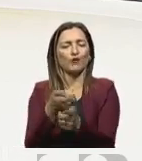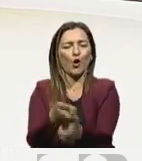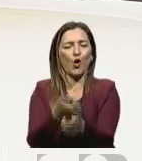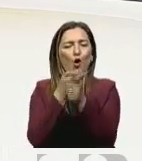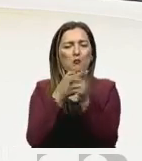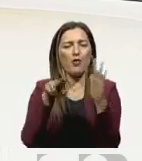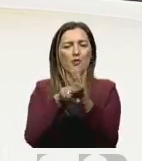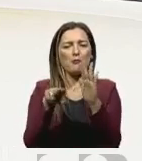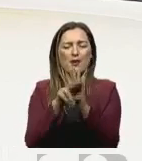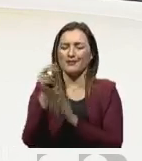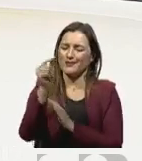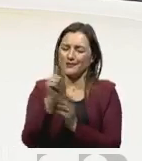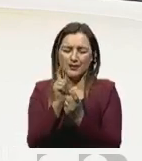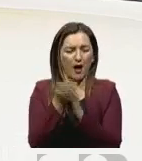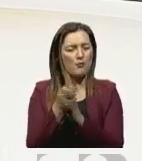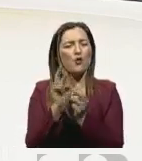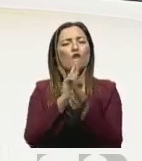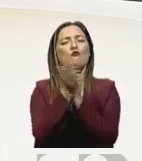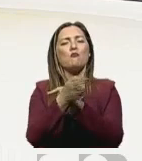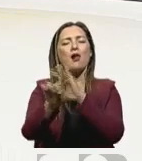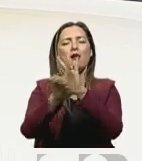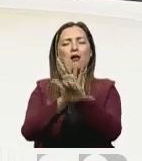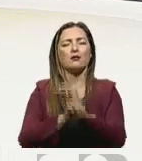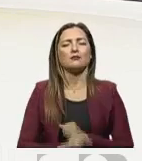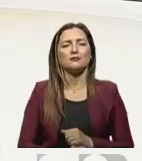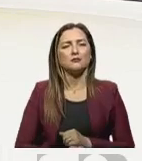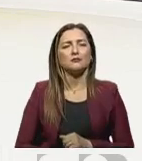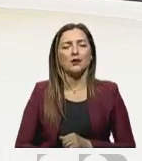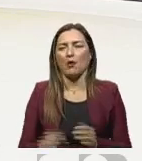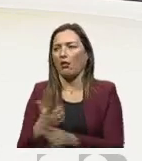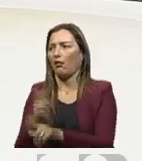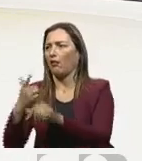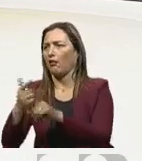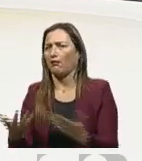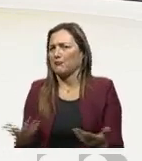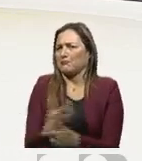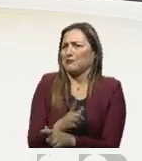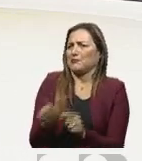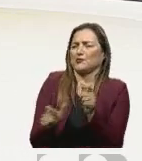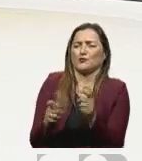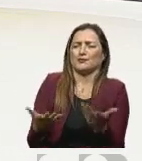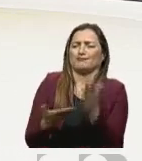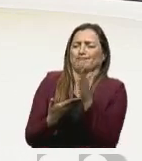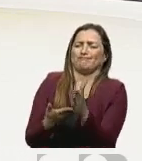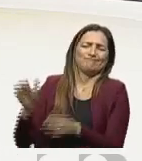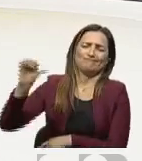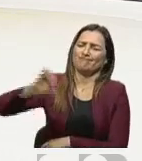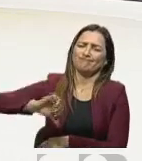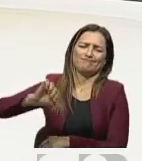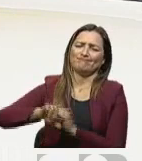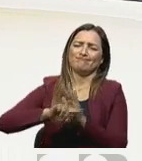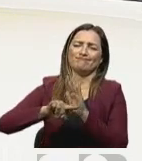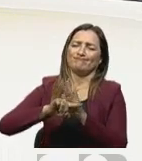normativa que cambiar para que esto no vuelva a pasar Claro porque ahora se un tan mal presidente al respecto